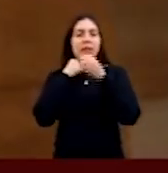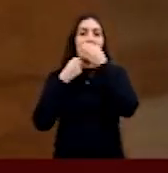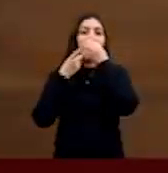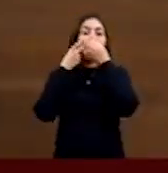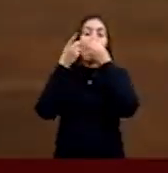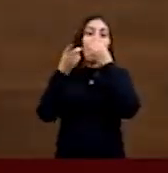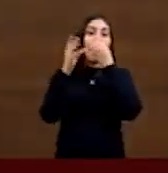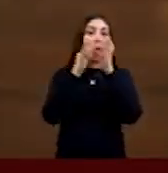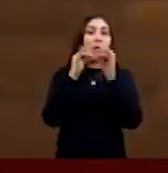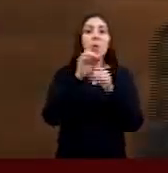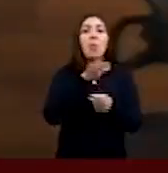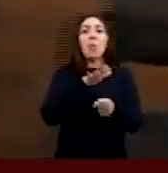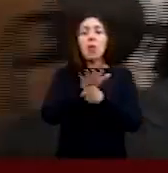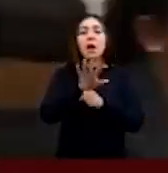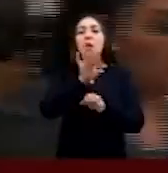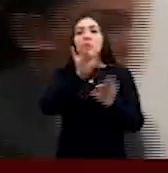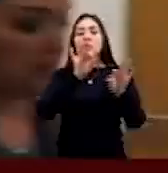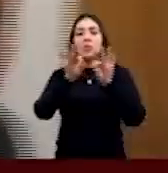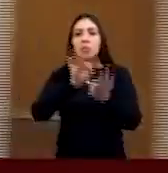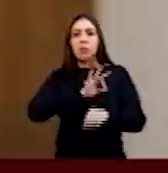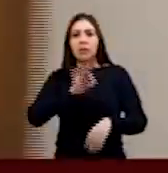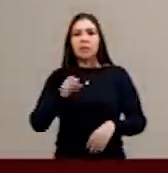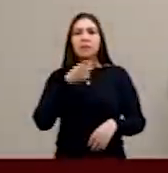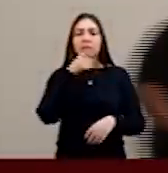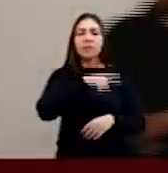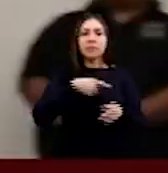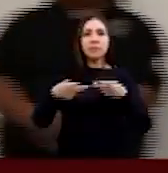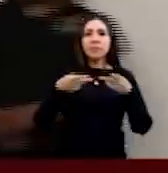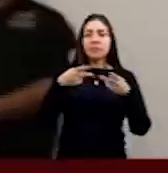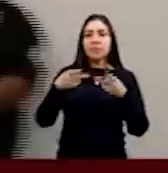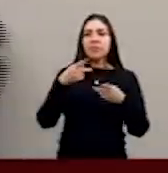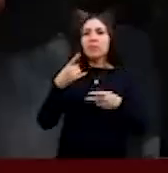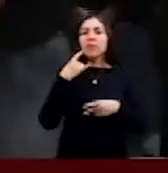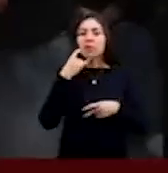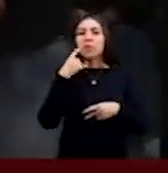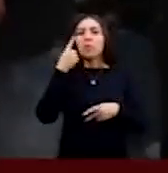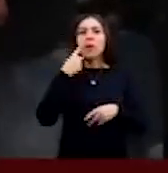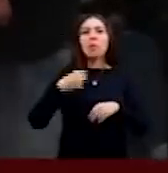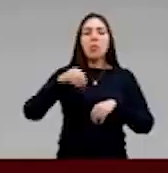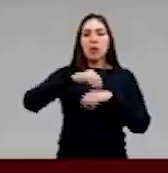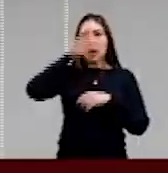podrían prosperar, destacó los esfuerzos para lograr los acuerdos con la oposición.